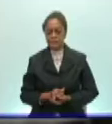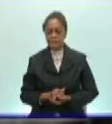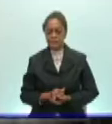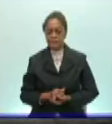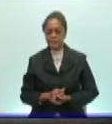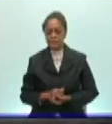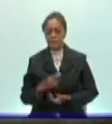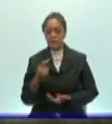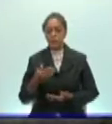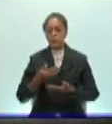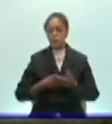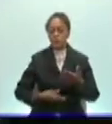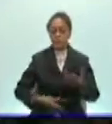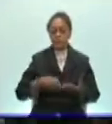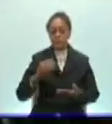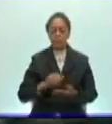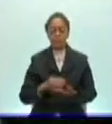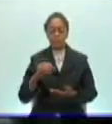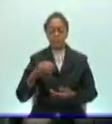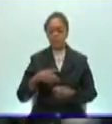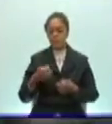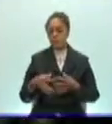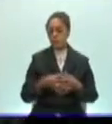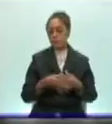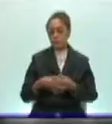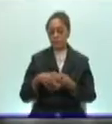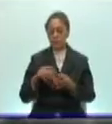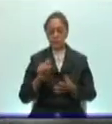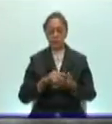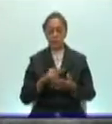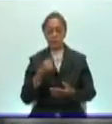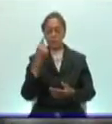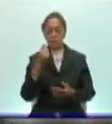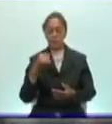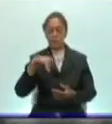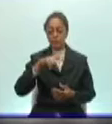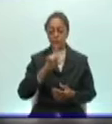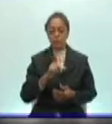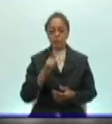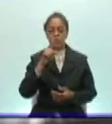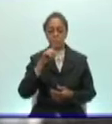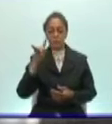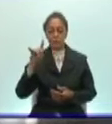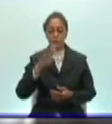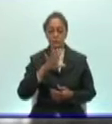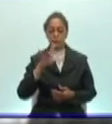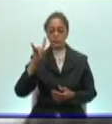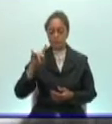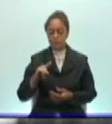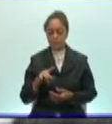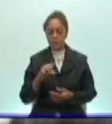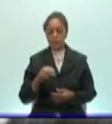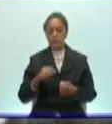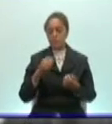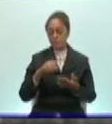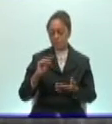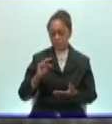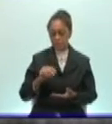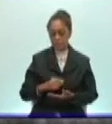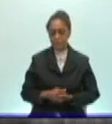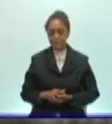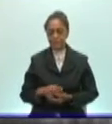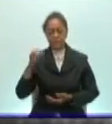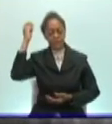Un documento del Departamento de Estado norteamericano con fecha 1 de julio de 1959 rezaba: